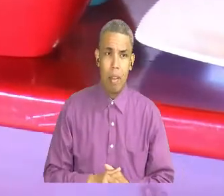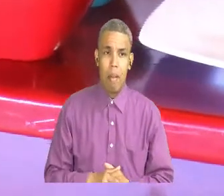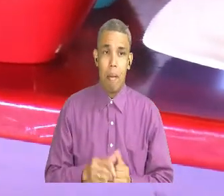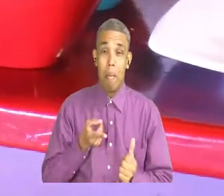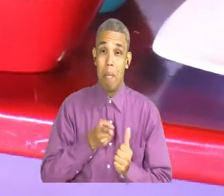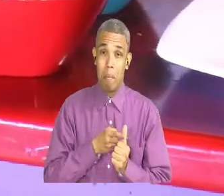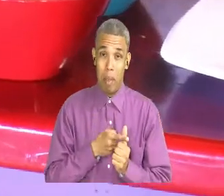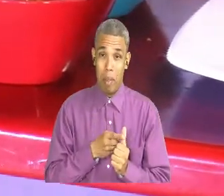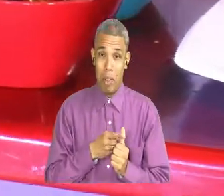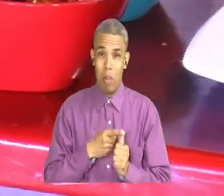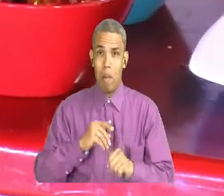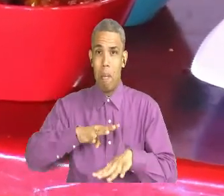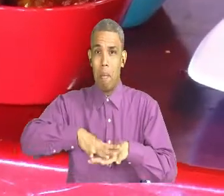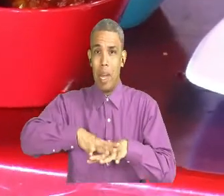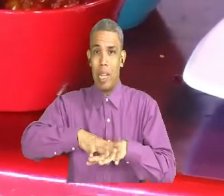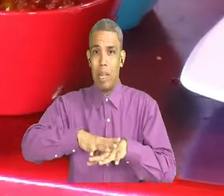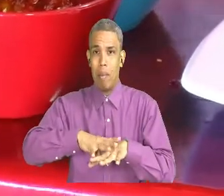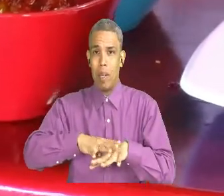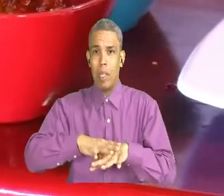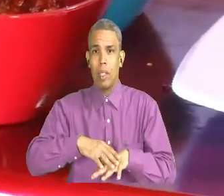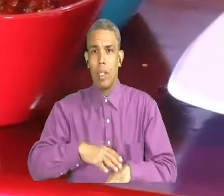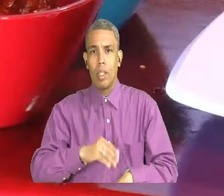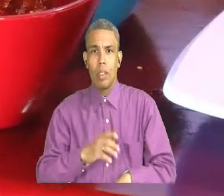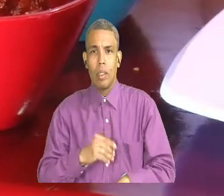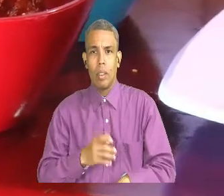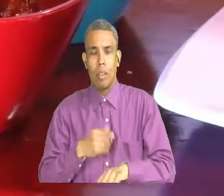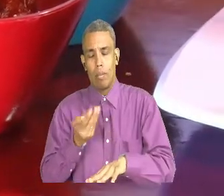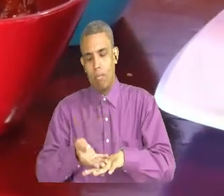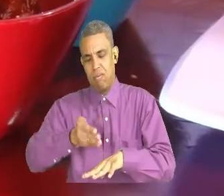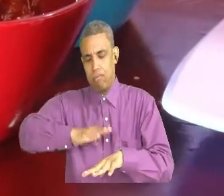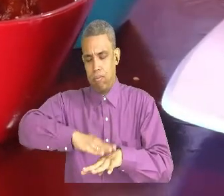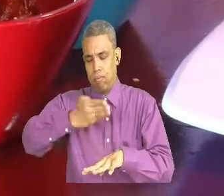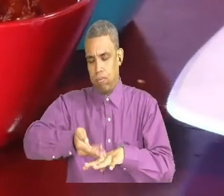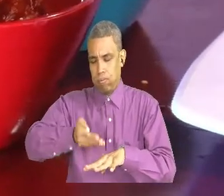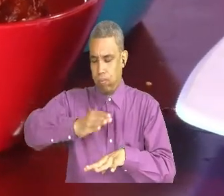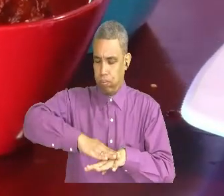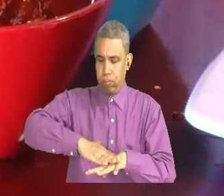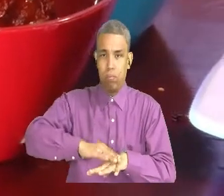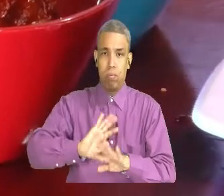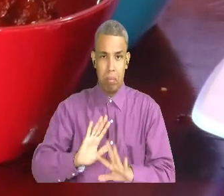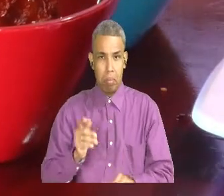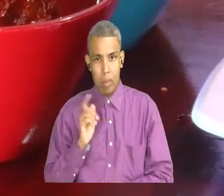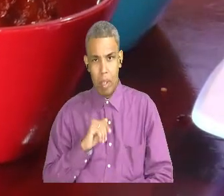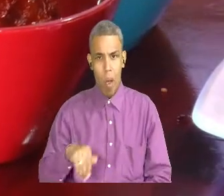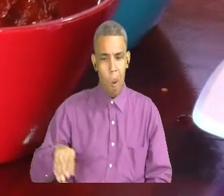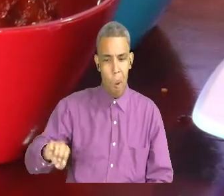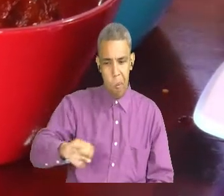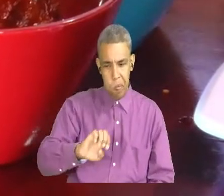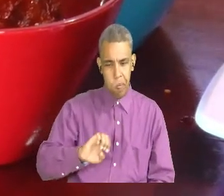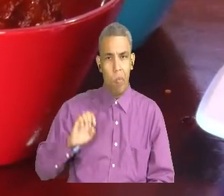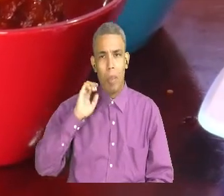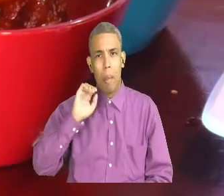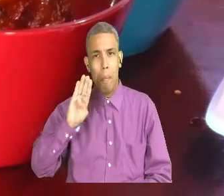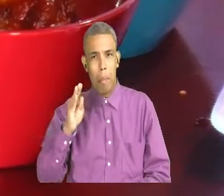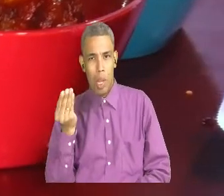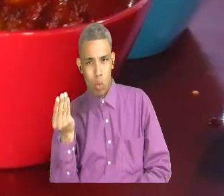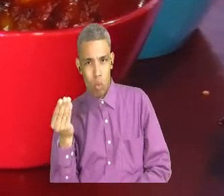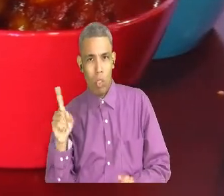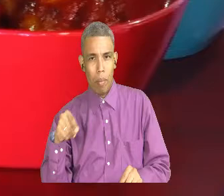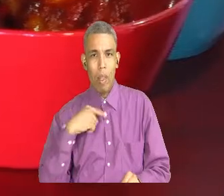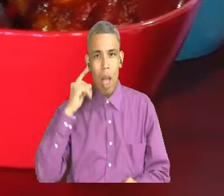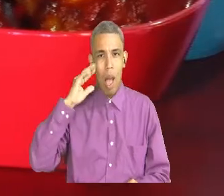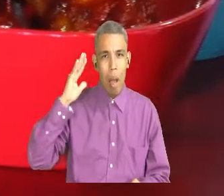toque, y la podemos acompañar en algunas salsas. Tenemos tres tipos de salsa. Tenemos la salsa barbecue, la salsa miel mostaza y